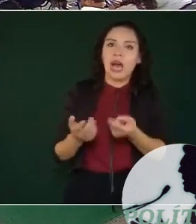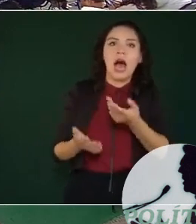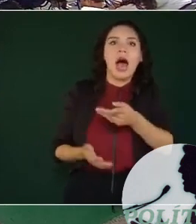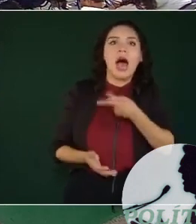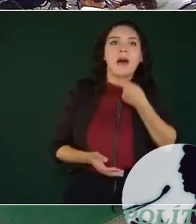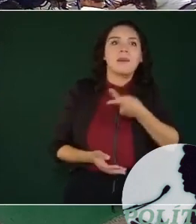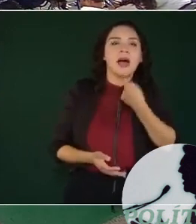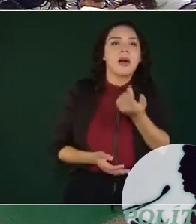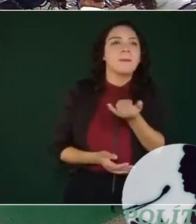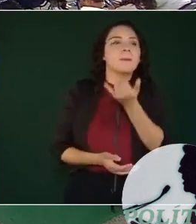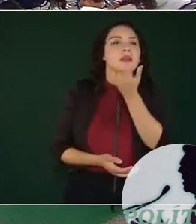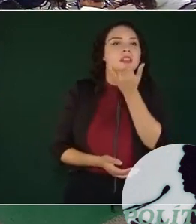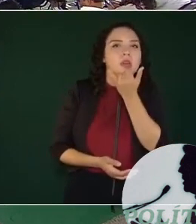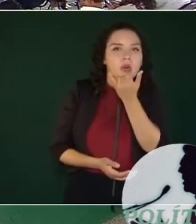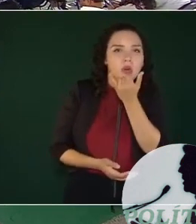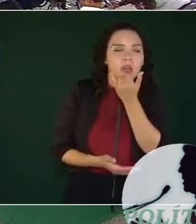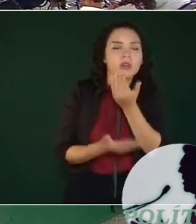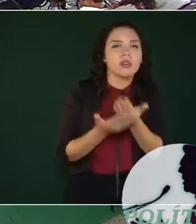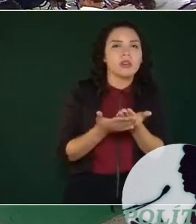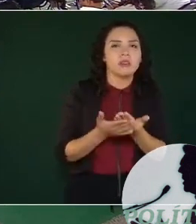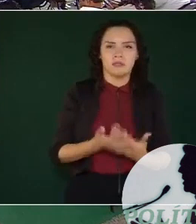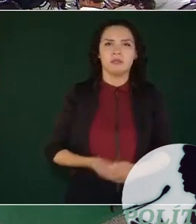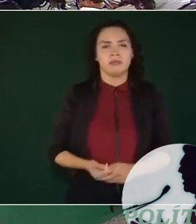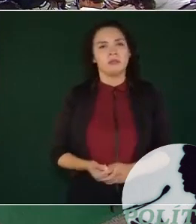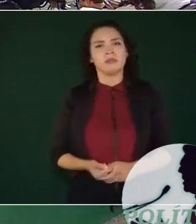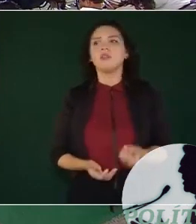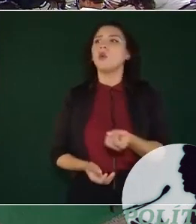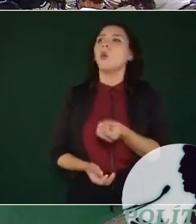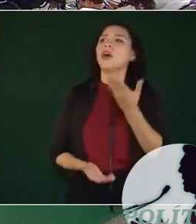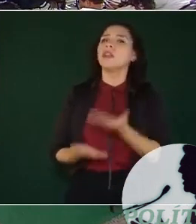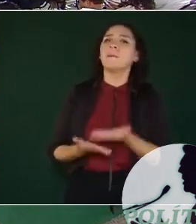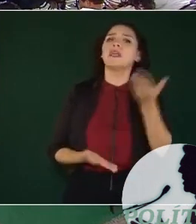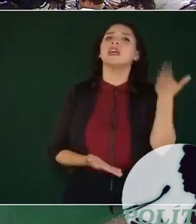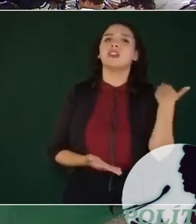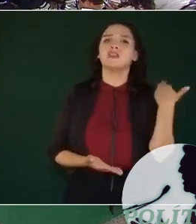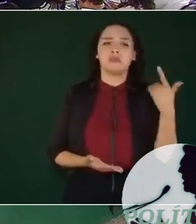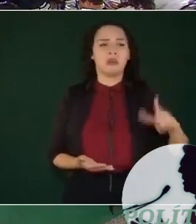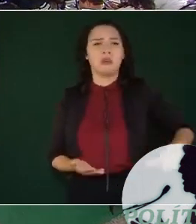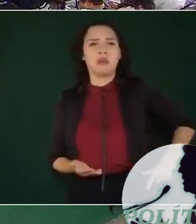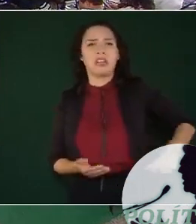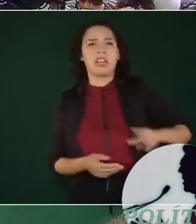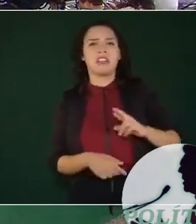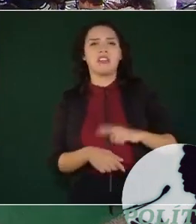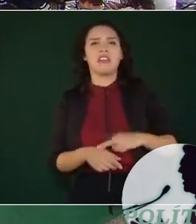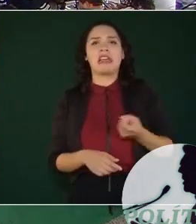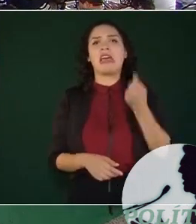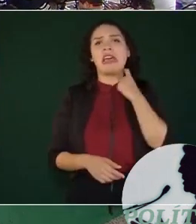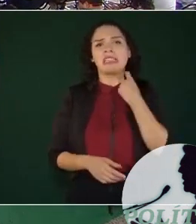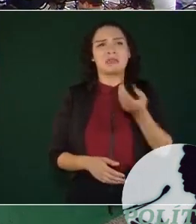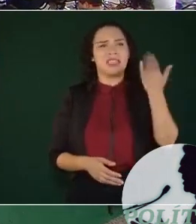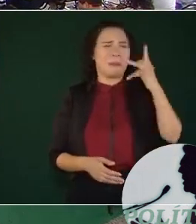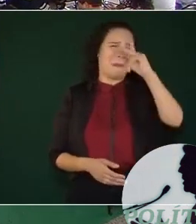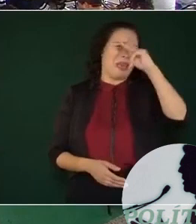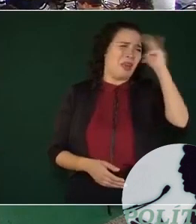lo que tú planteabas. ¿Cuántos gobernantes mediocres, ladrones?